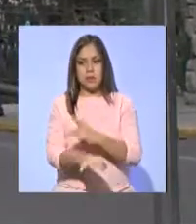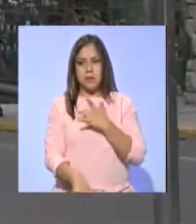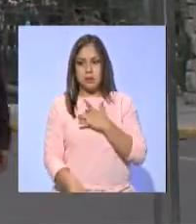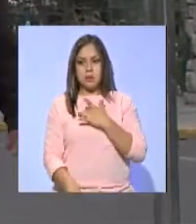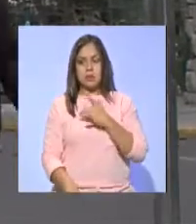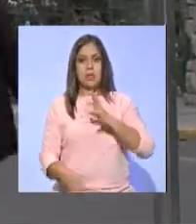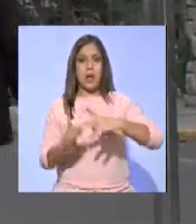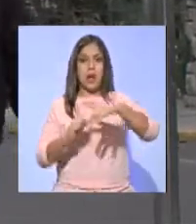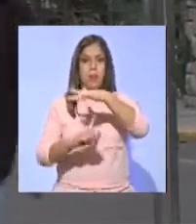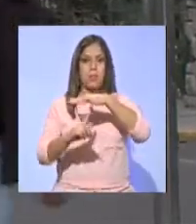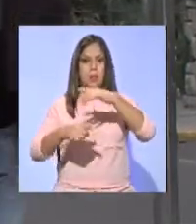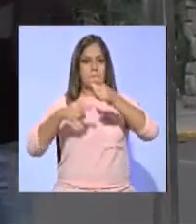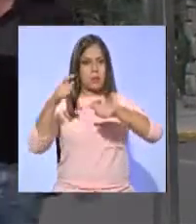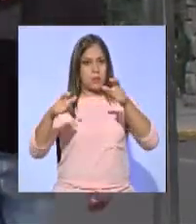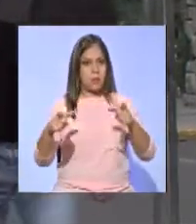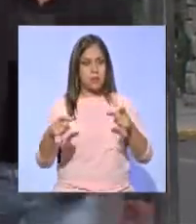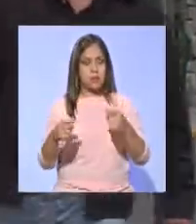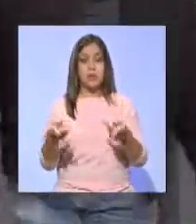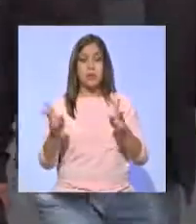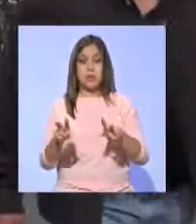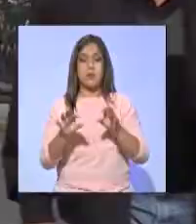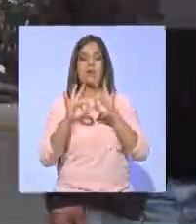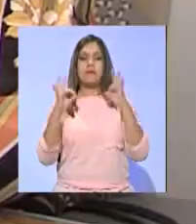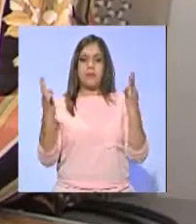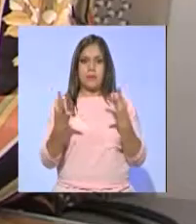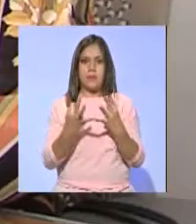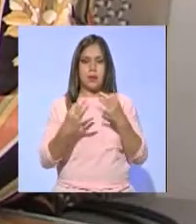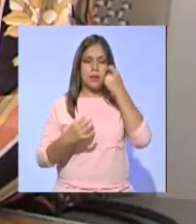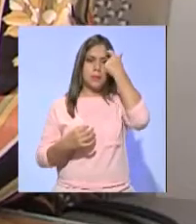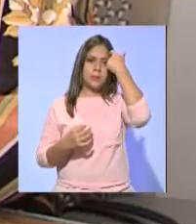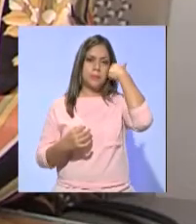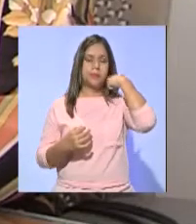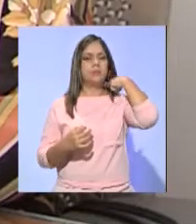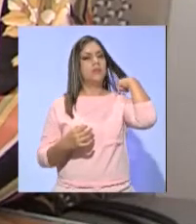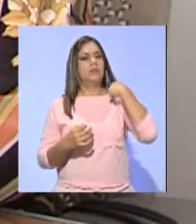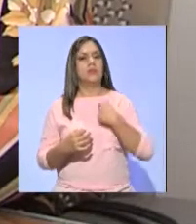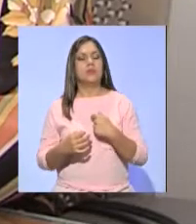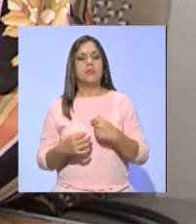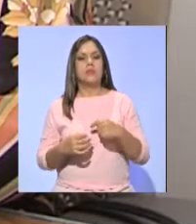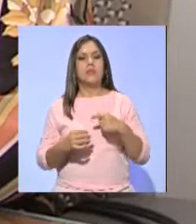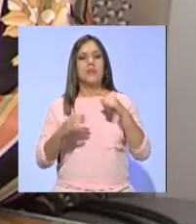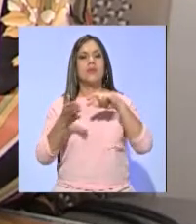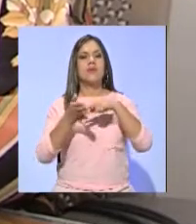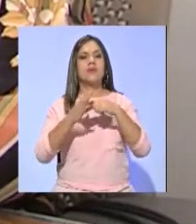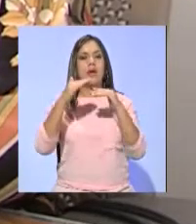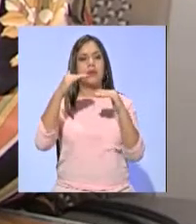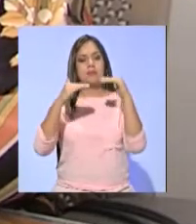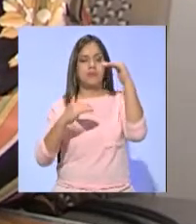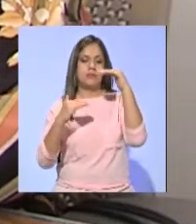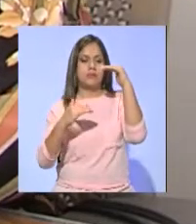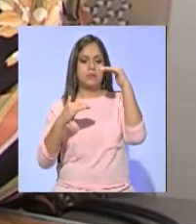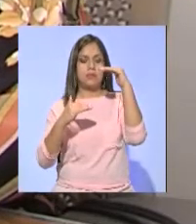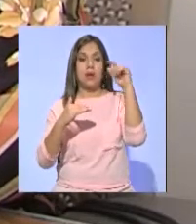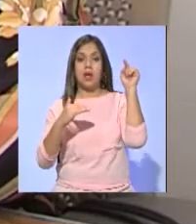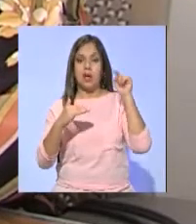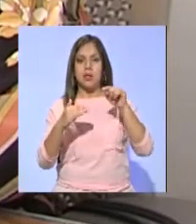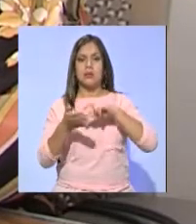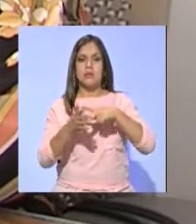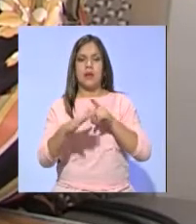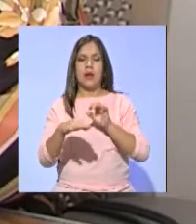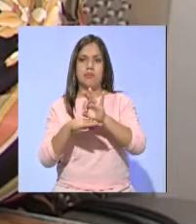de la persona, pero sobre todo a la familia. Se recibe inequidad. Y para mí la inequidad es un tipo de